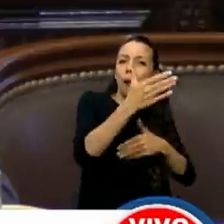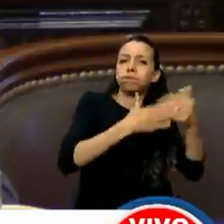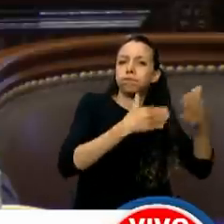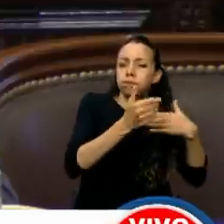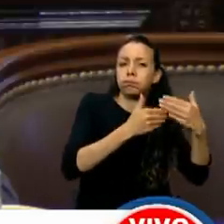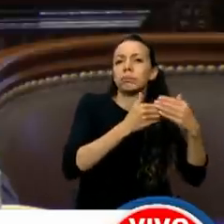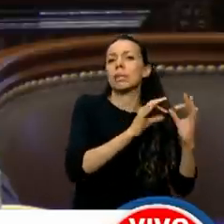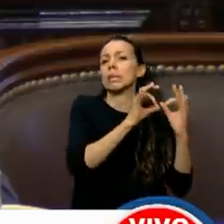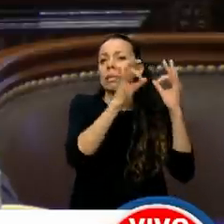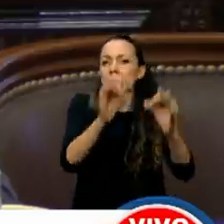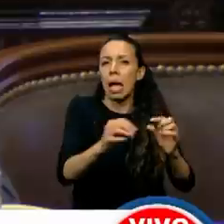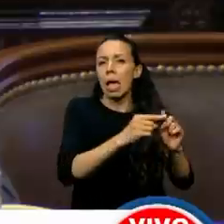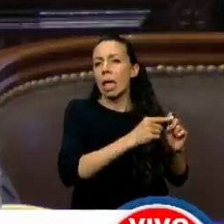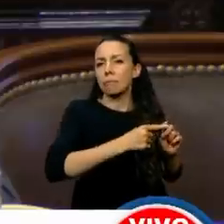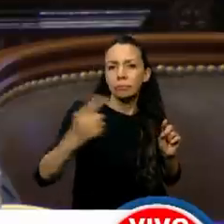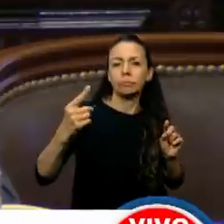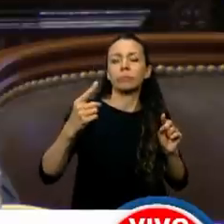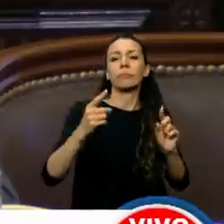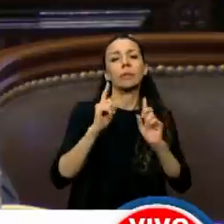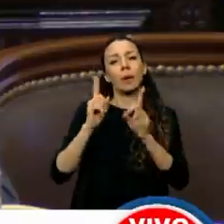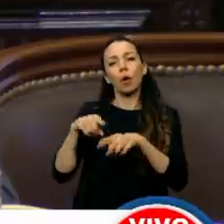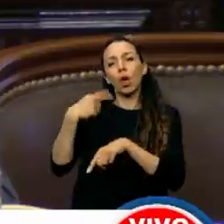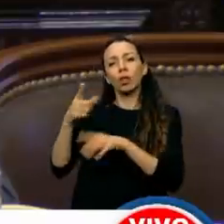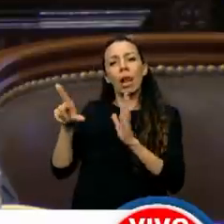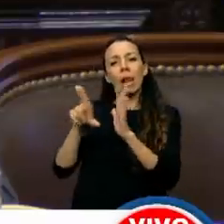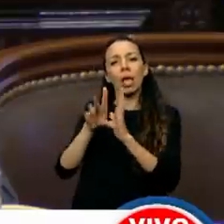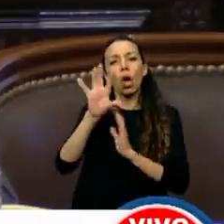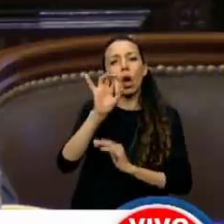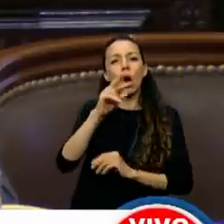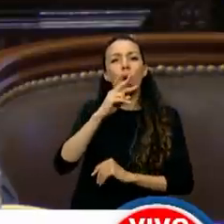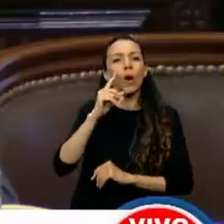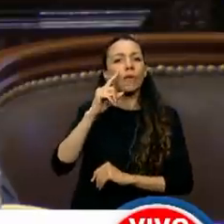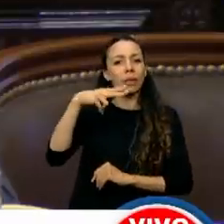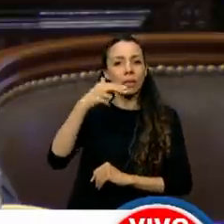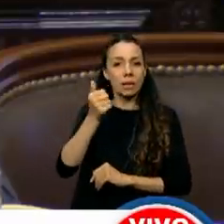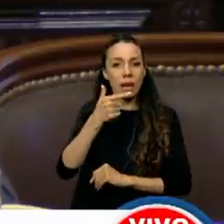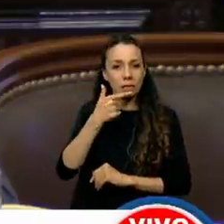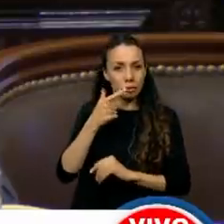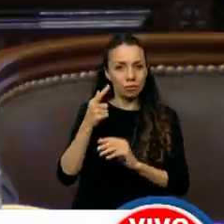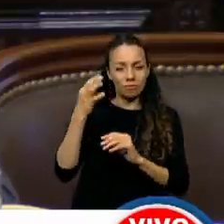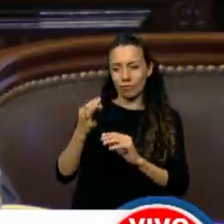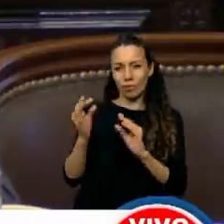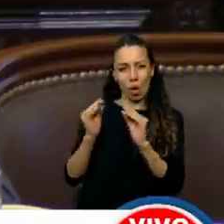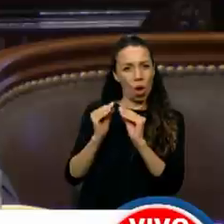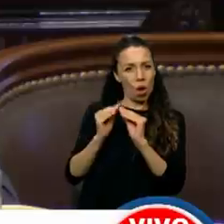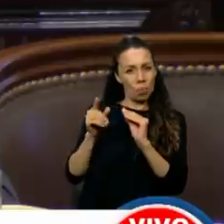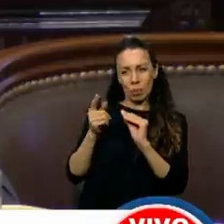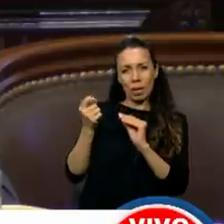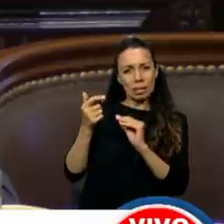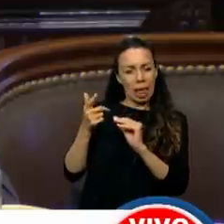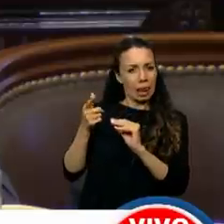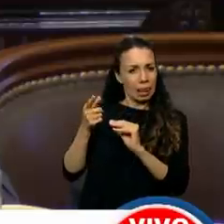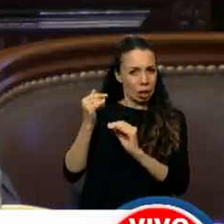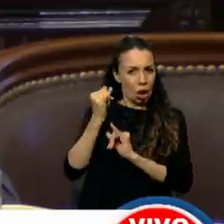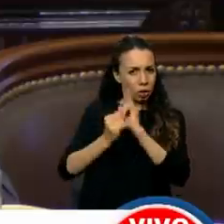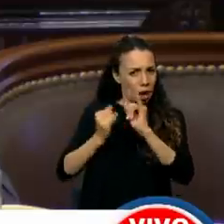tener digamos la ley ovina que es un ratito uno de nuestros pares hablaba digamos que esa es bien federal